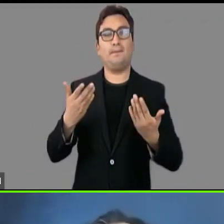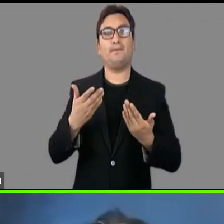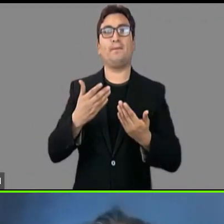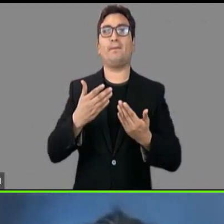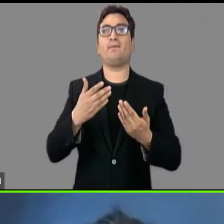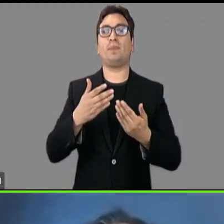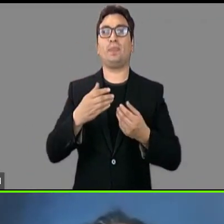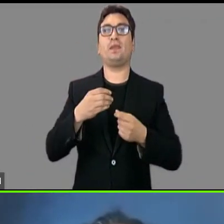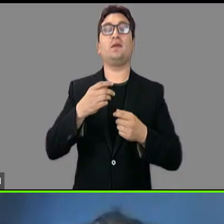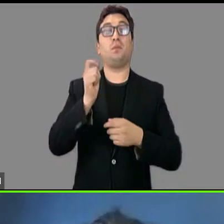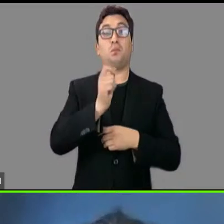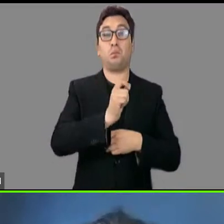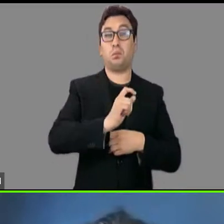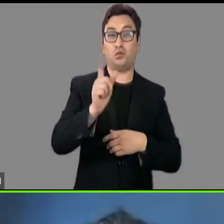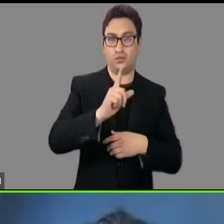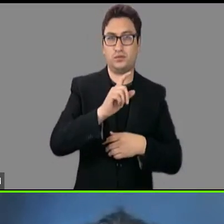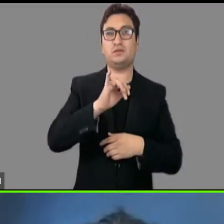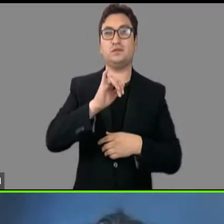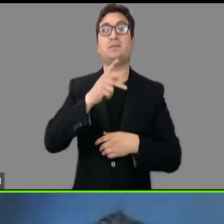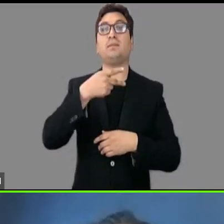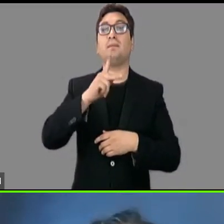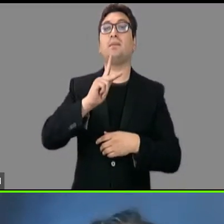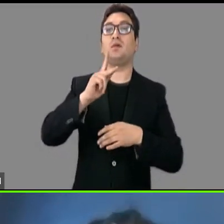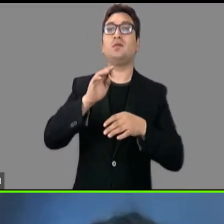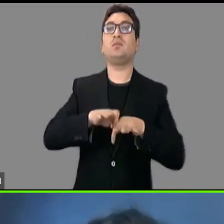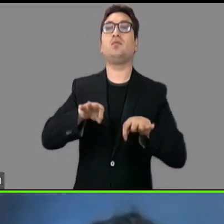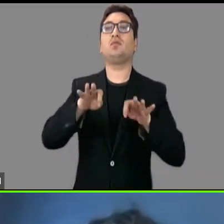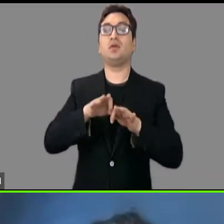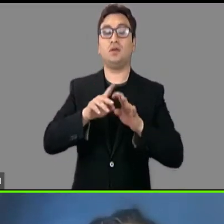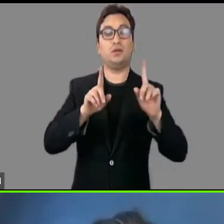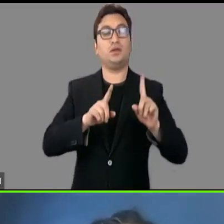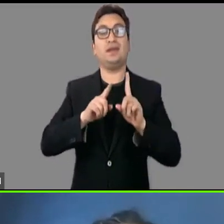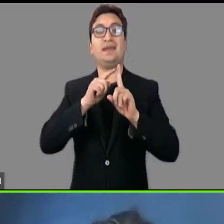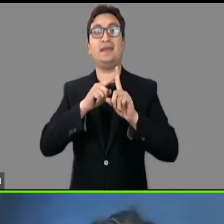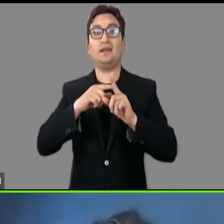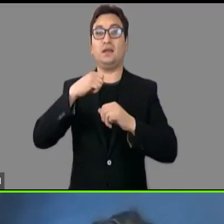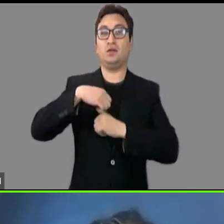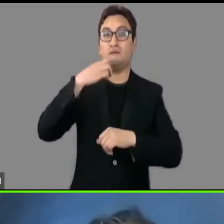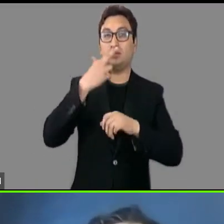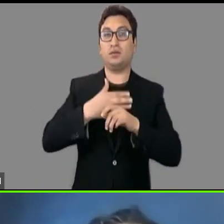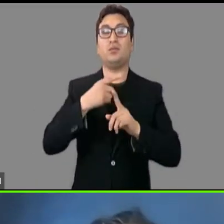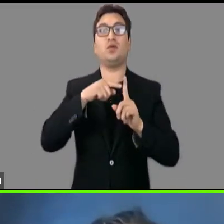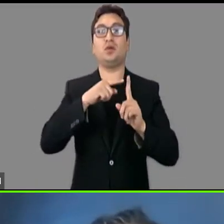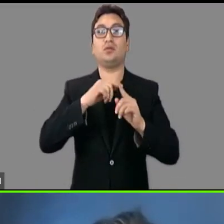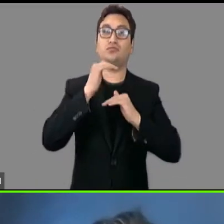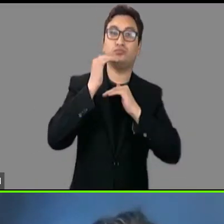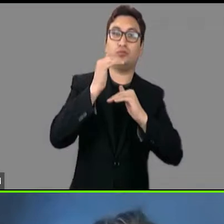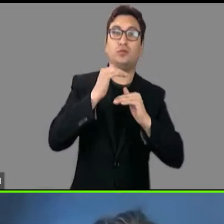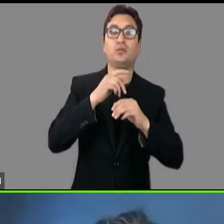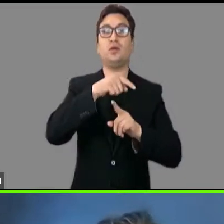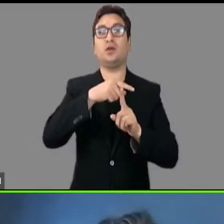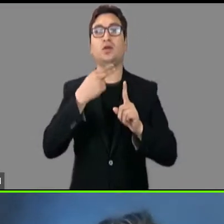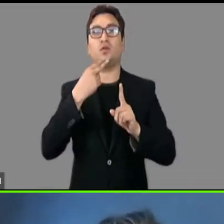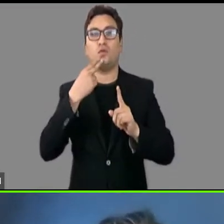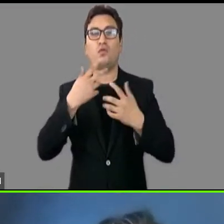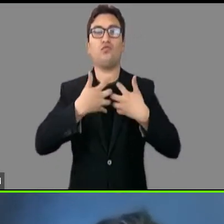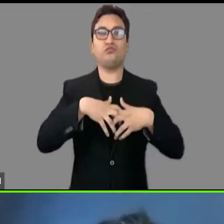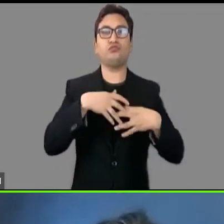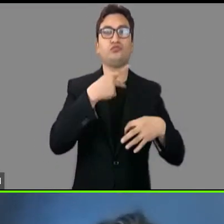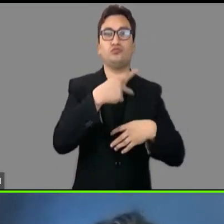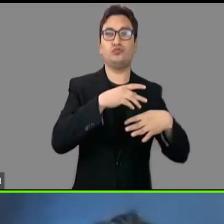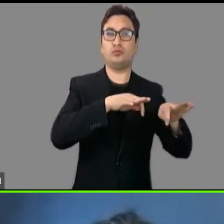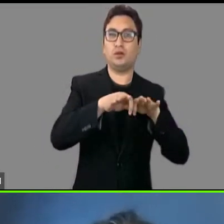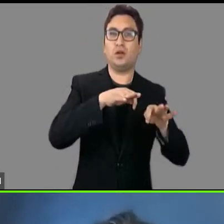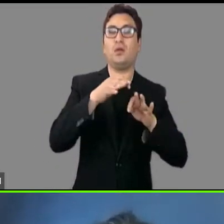que entender cuál es el rol de facilitador, cuáles son sus límites también y cuál es su función específica, y eso creo que se logra sobre todo a través